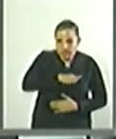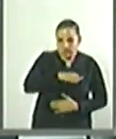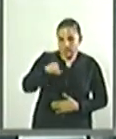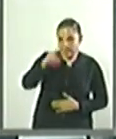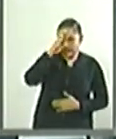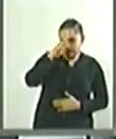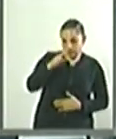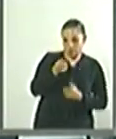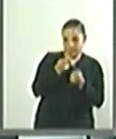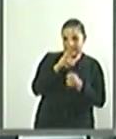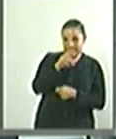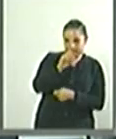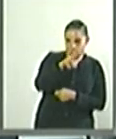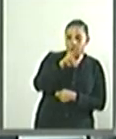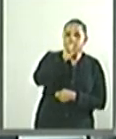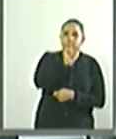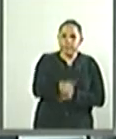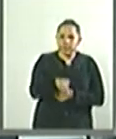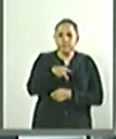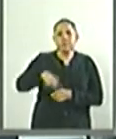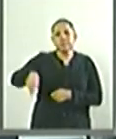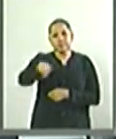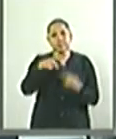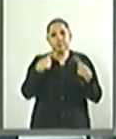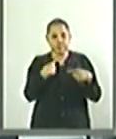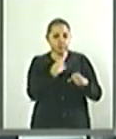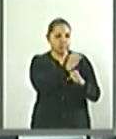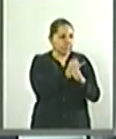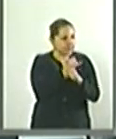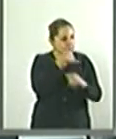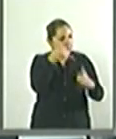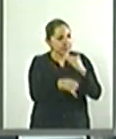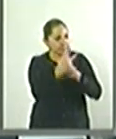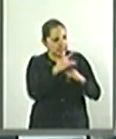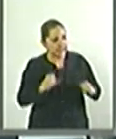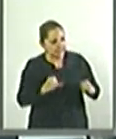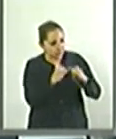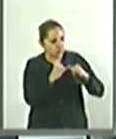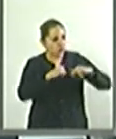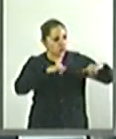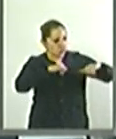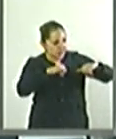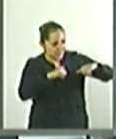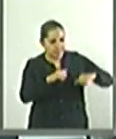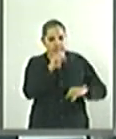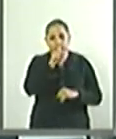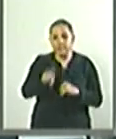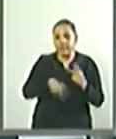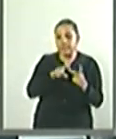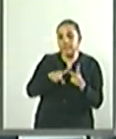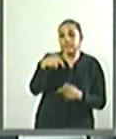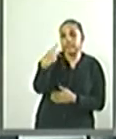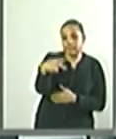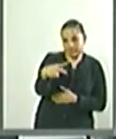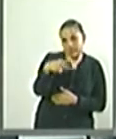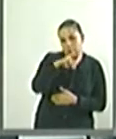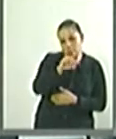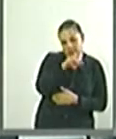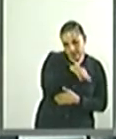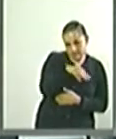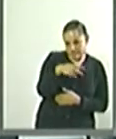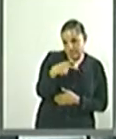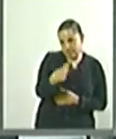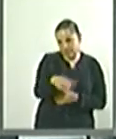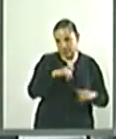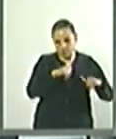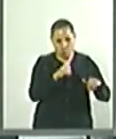así como a los investigadores de los institutos de geofísica y de geografía de la Universidad Nacional Autónoma de México, por su